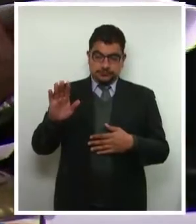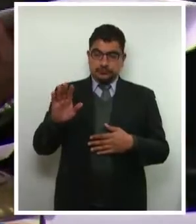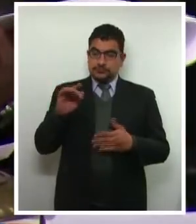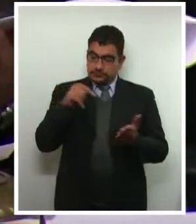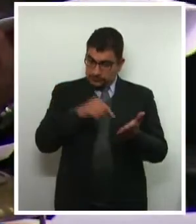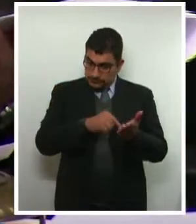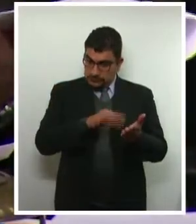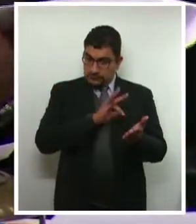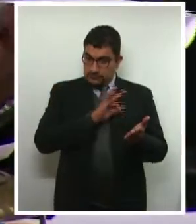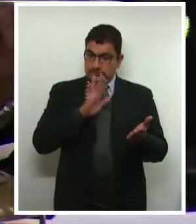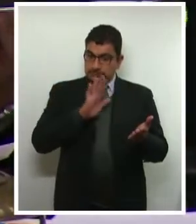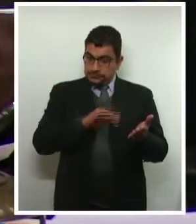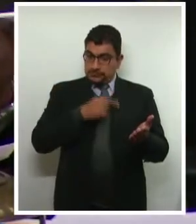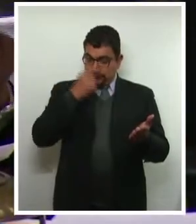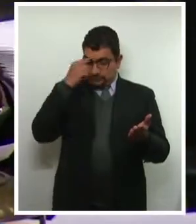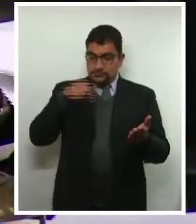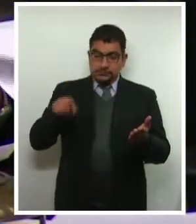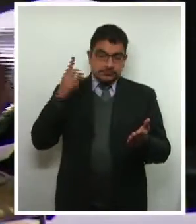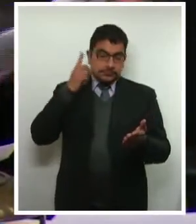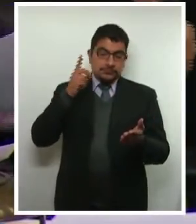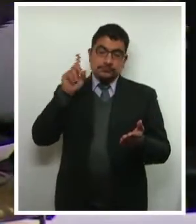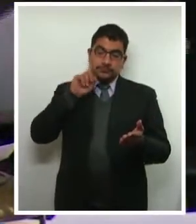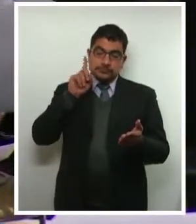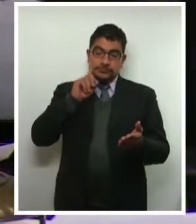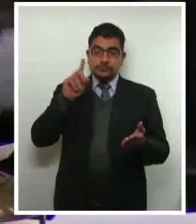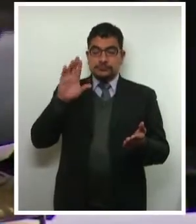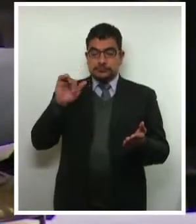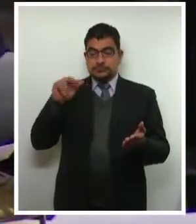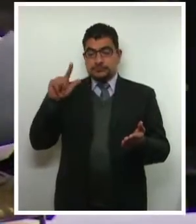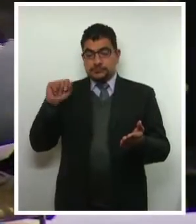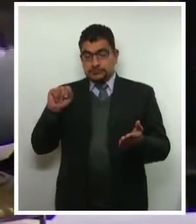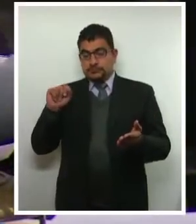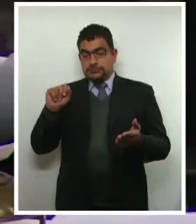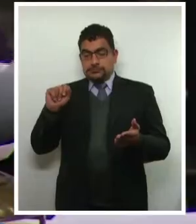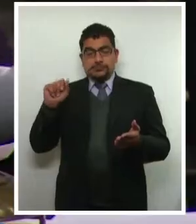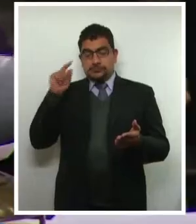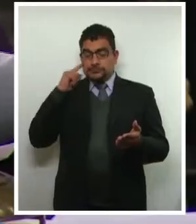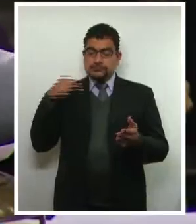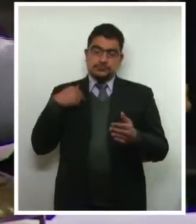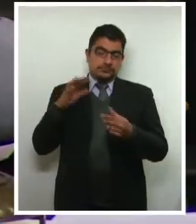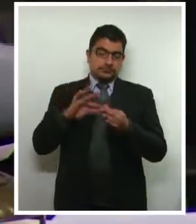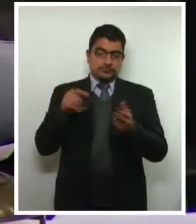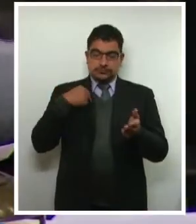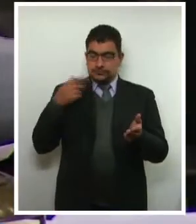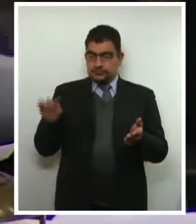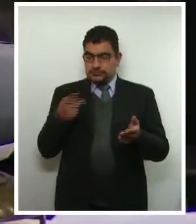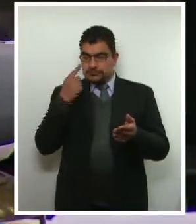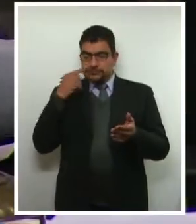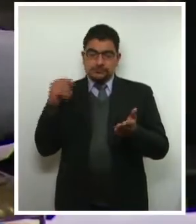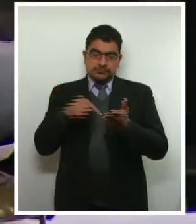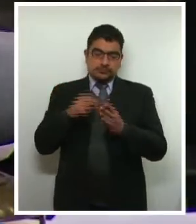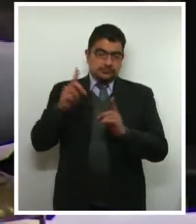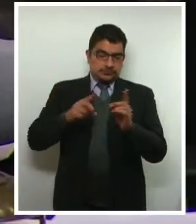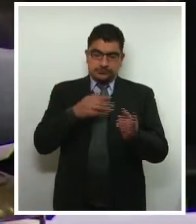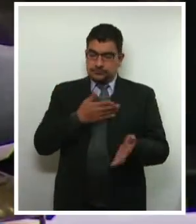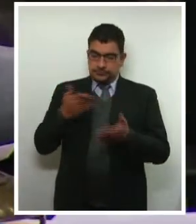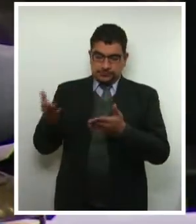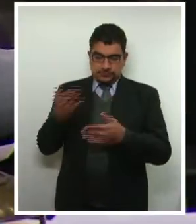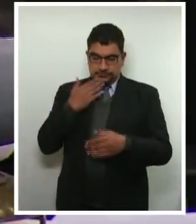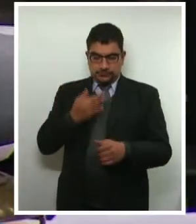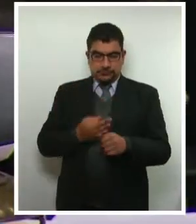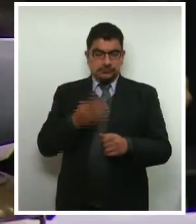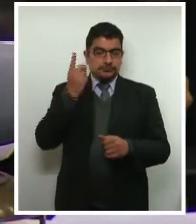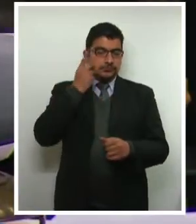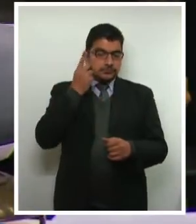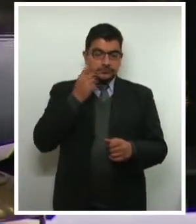que se le pueda aclarar a la diputada Clara Husitman sobre la duración, que ella tenía allí dudas. ¿Algún diputado